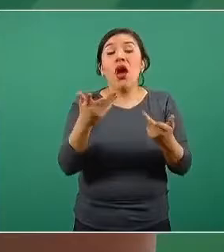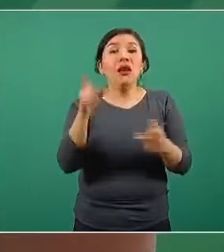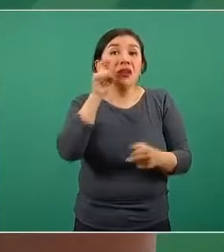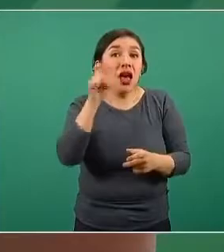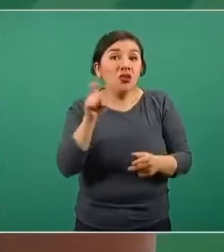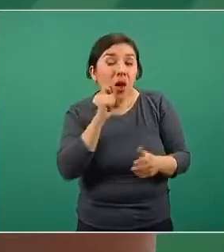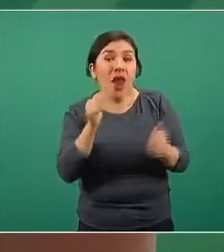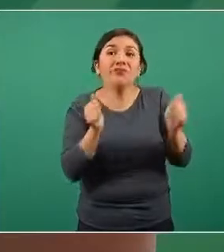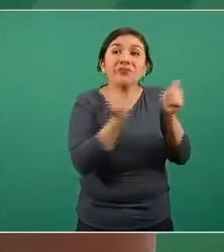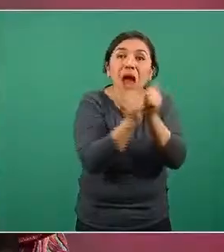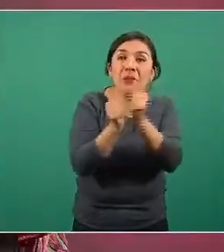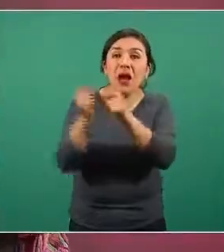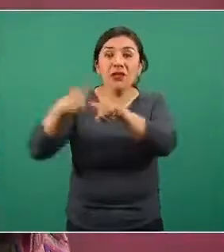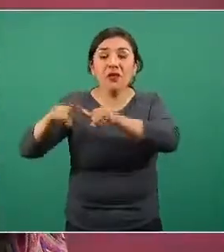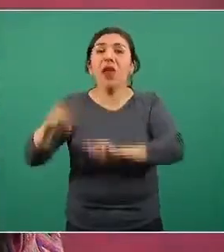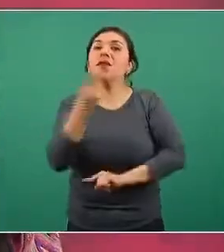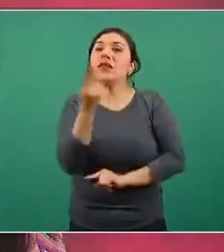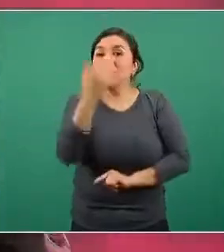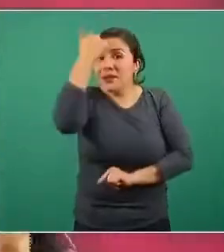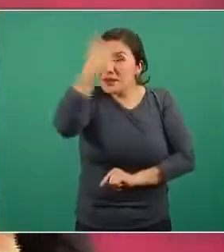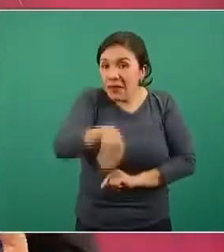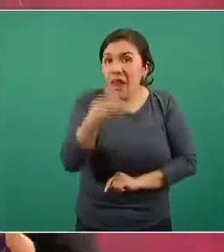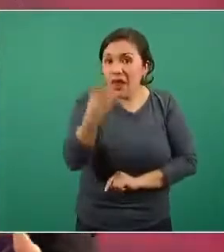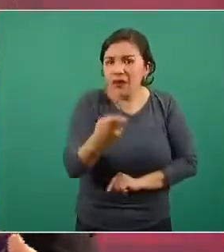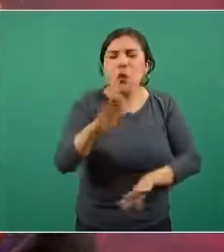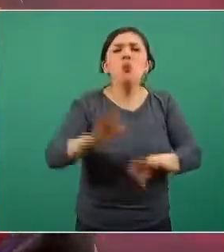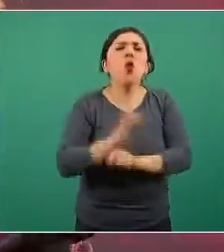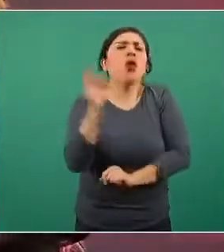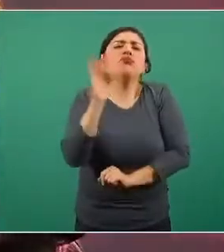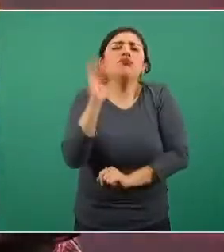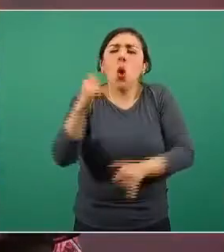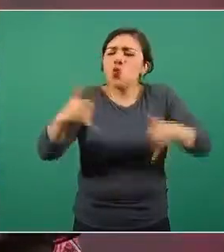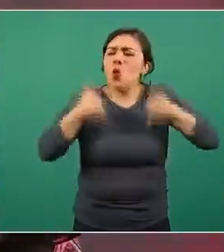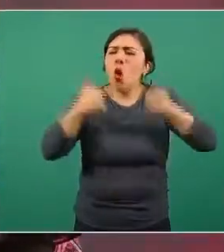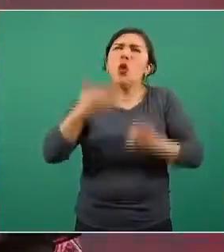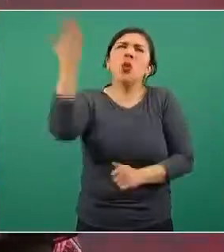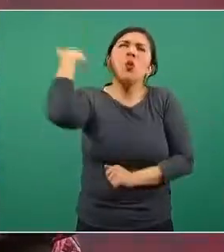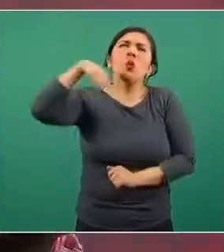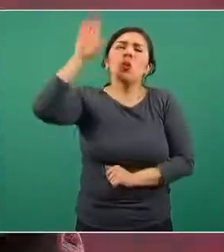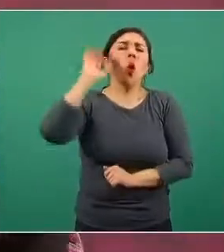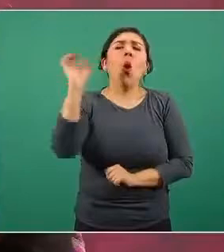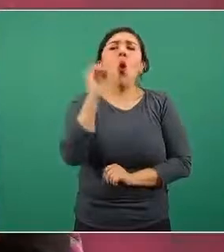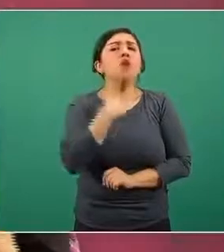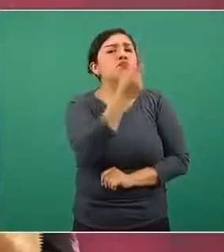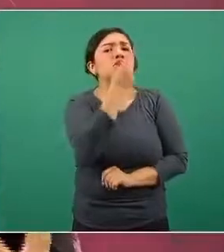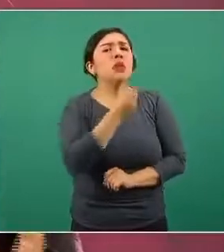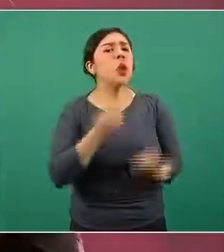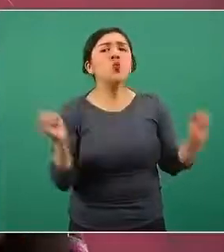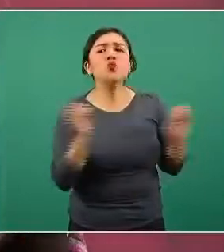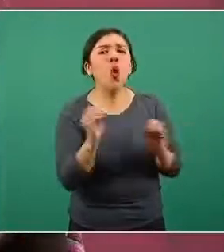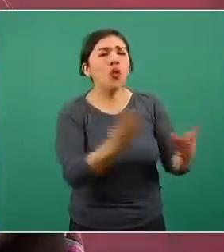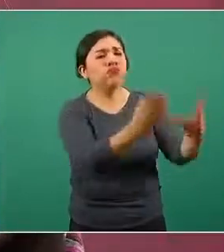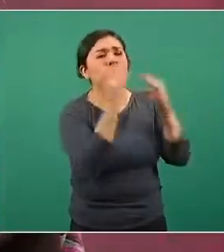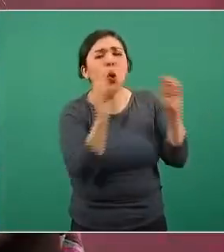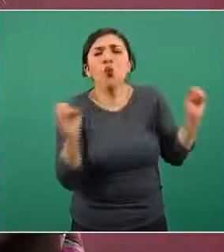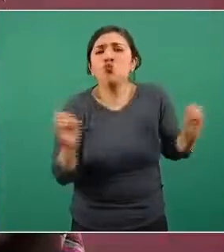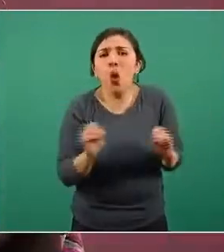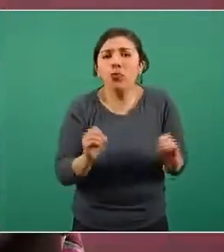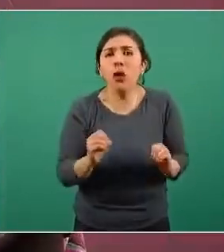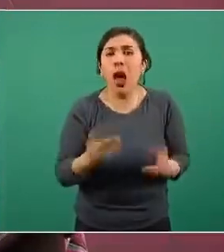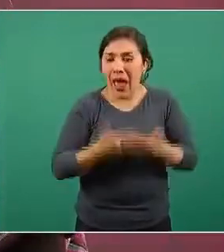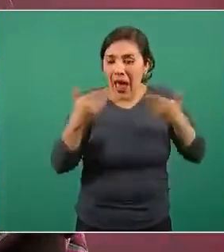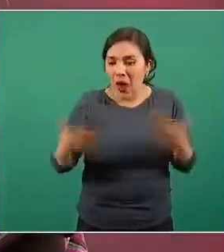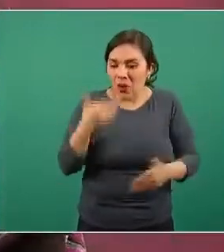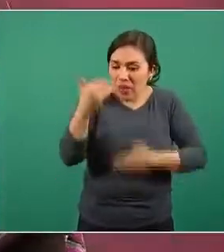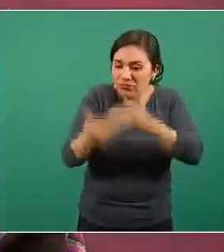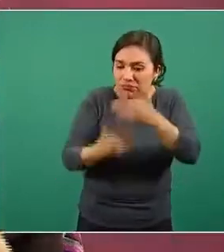esta información porque a lo mejor no la recibieron cuando eran adolescentes. A lo mejor en los últimos años se ha mejorado